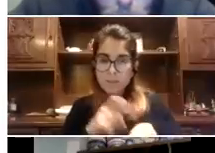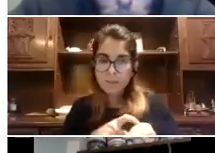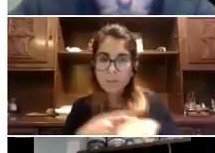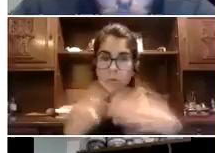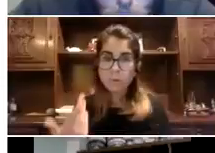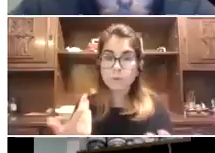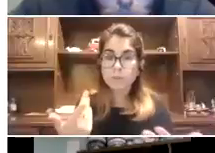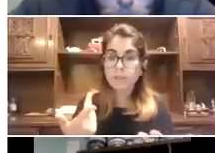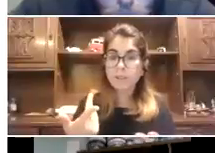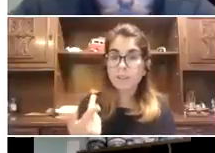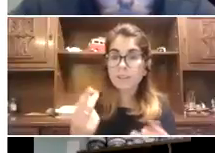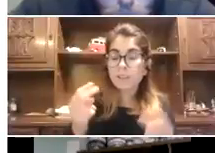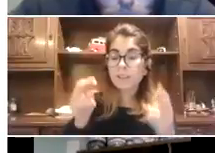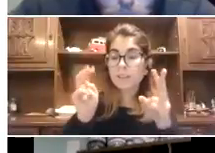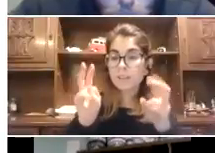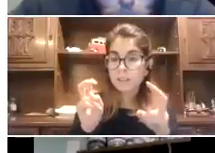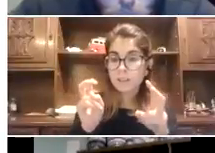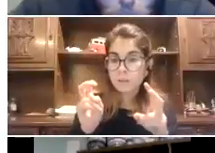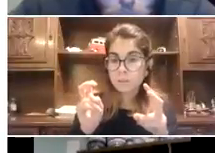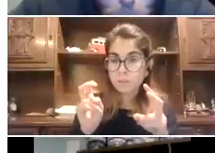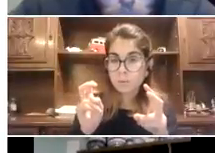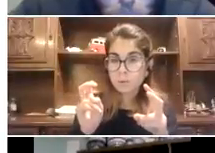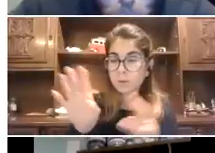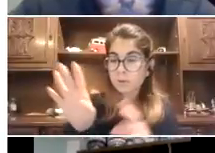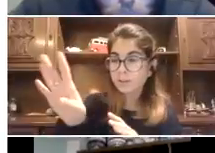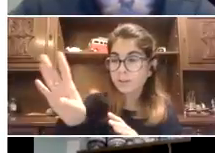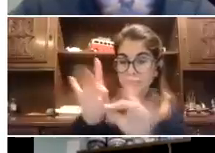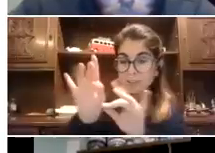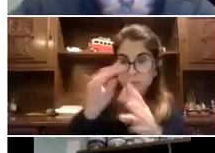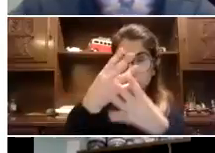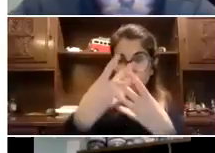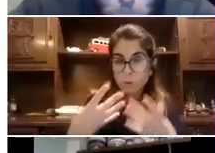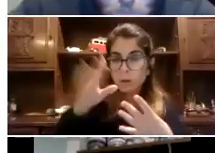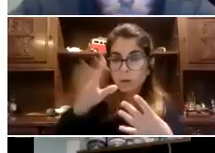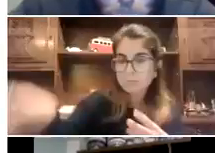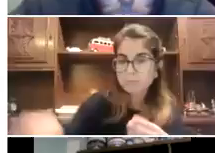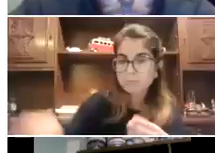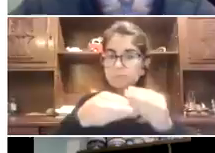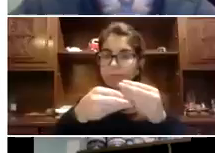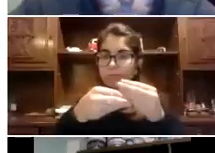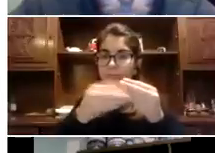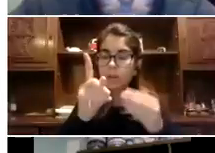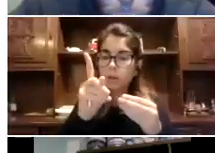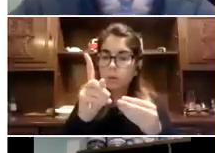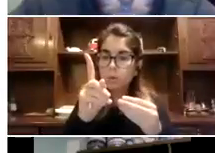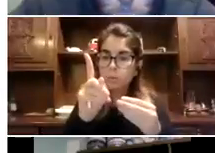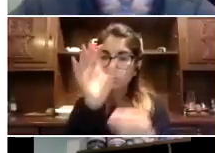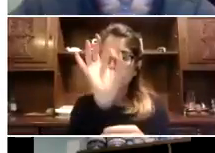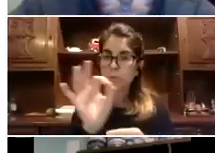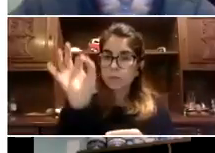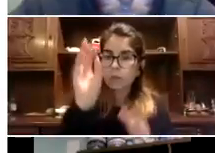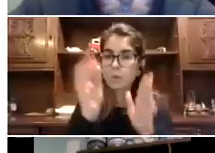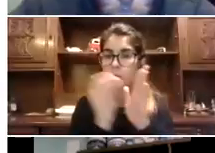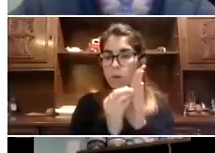ponderación de la selección curricular con las grabaciones en una única, digamos, ponderación o una nota que vale